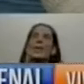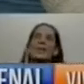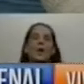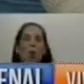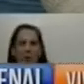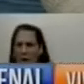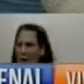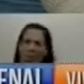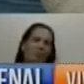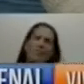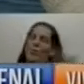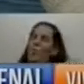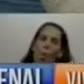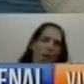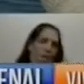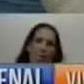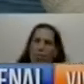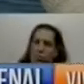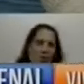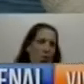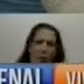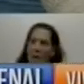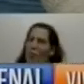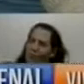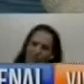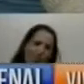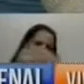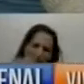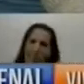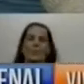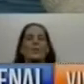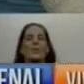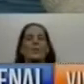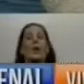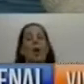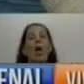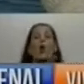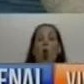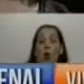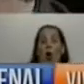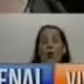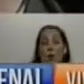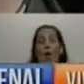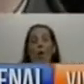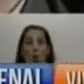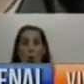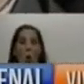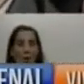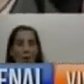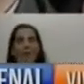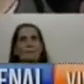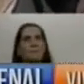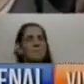federal siempre fue un procedimiento anacrónico, atrasado y burocrático. La modernización de